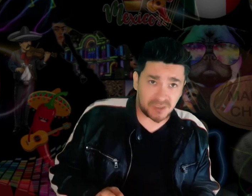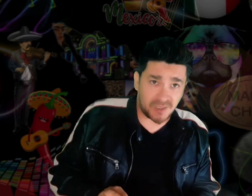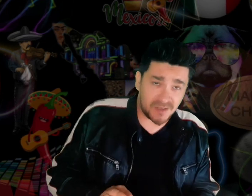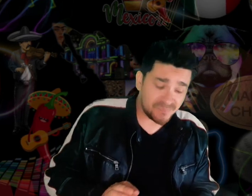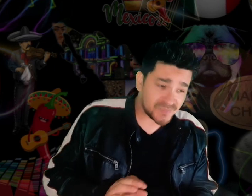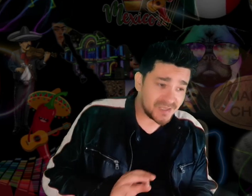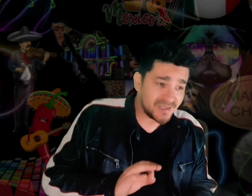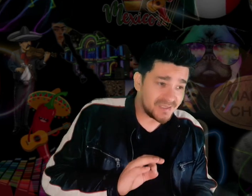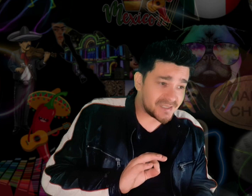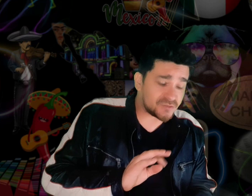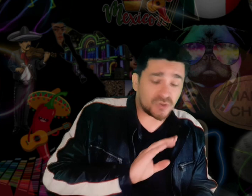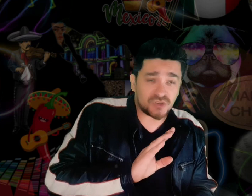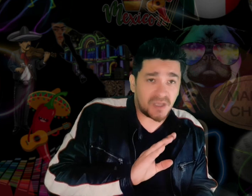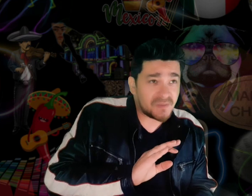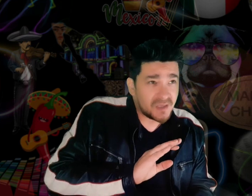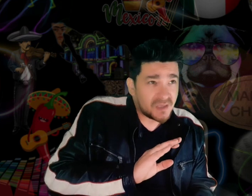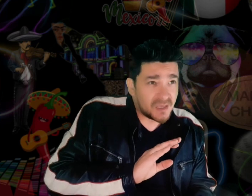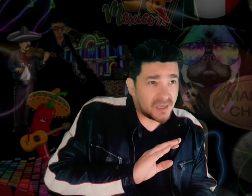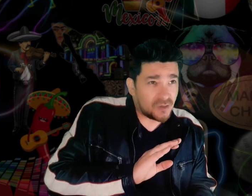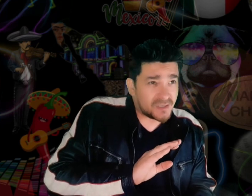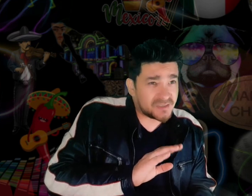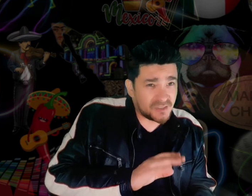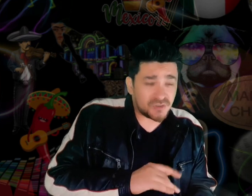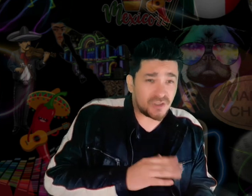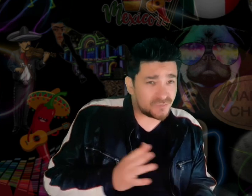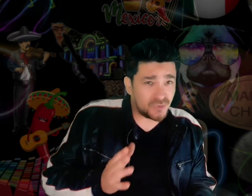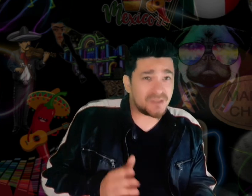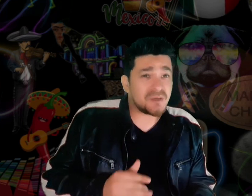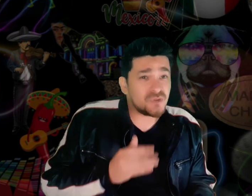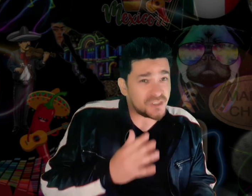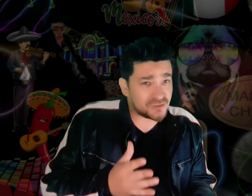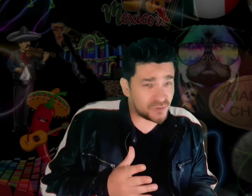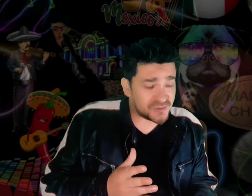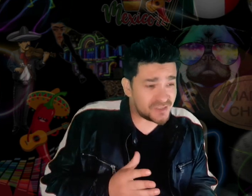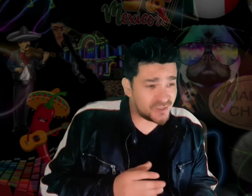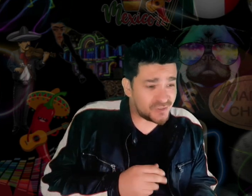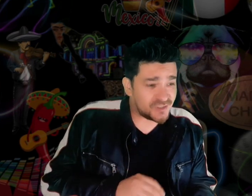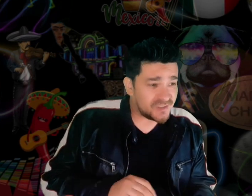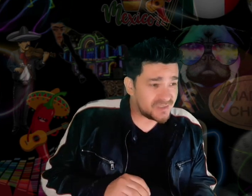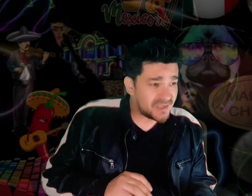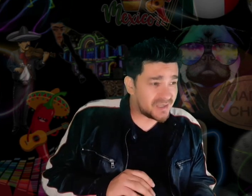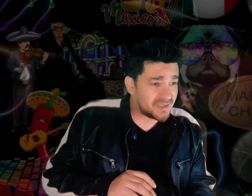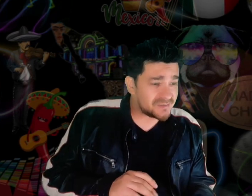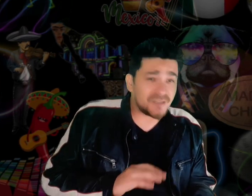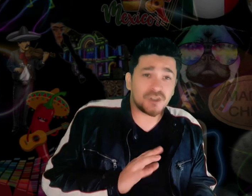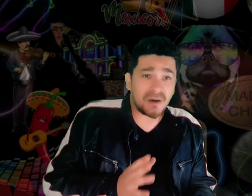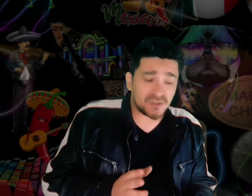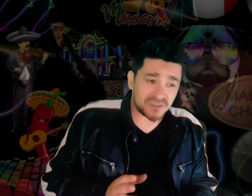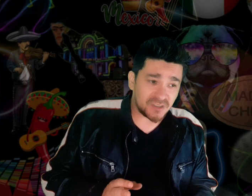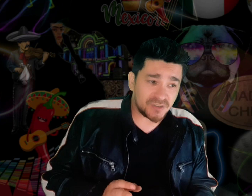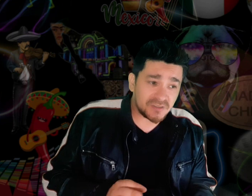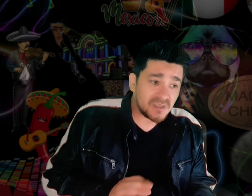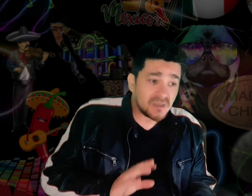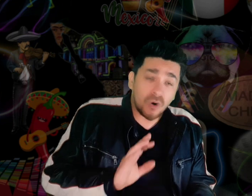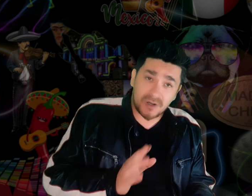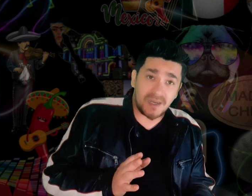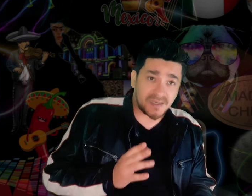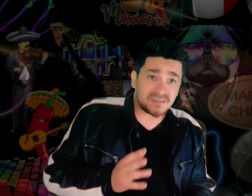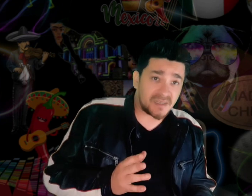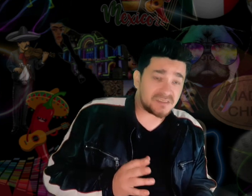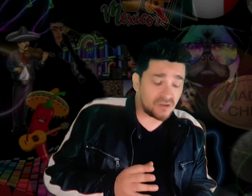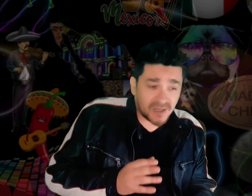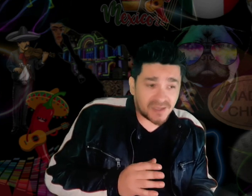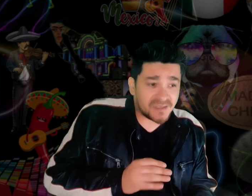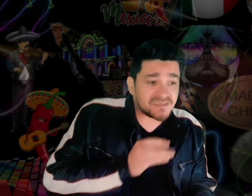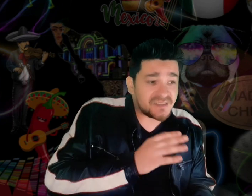casi imposible que solucione lo que se hizo durante muchísimos años, ¿no? Tanto manoseo, ¿no? Ojalá